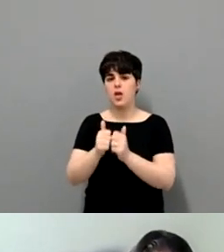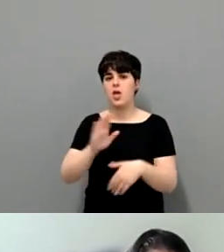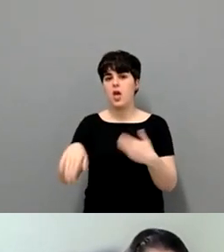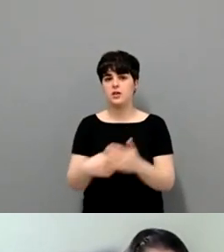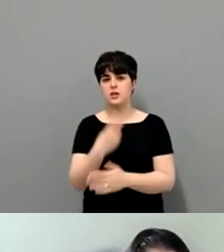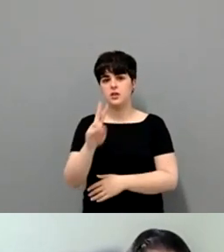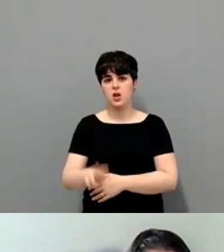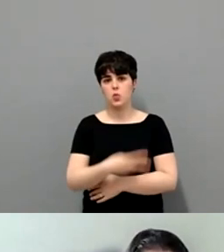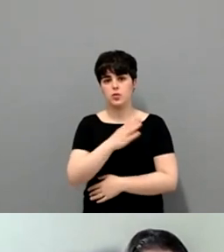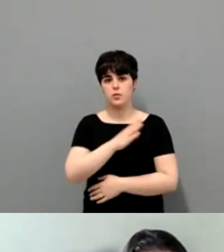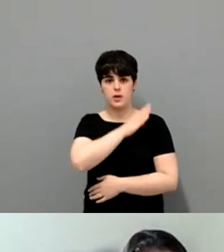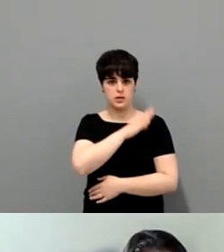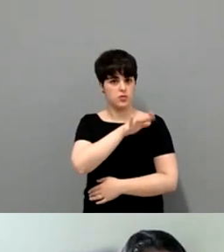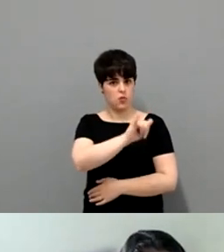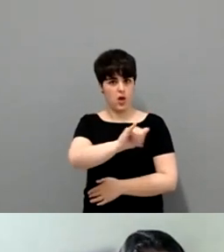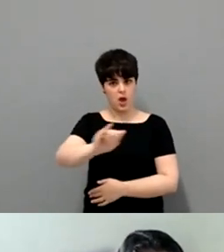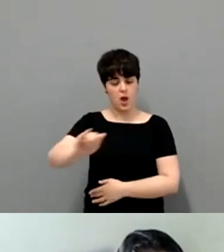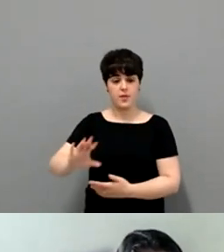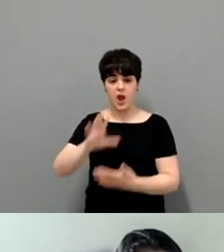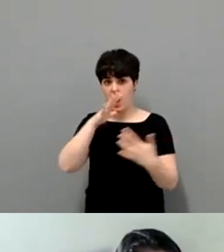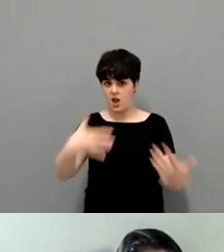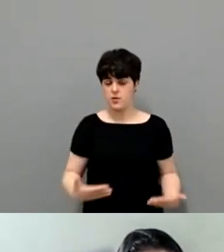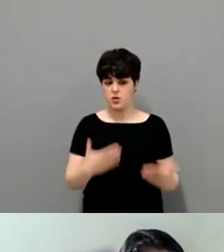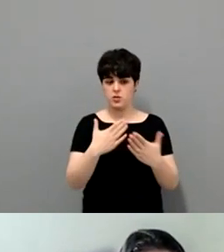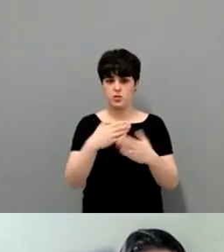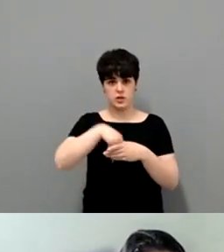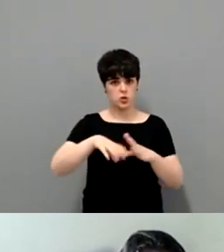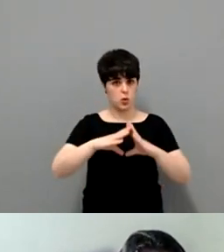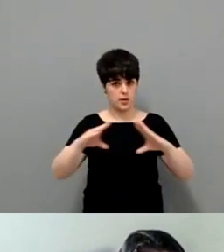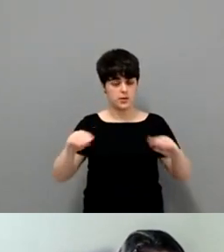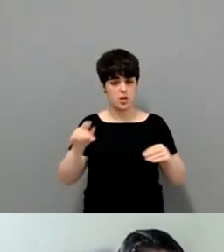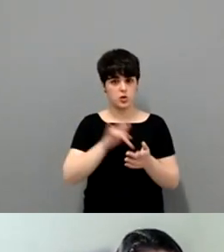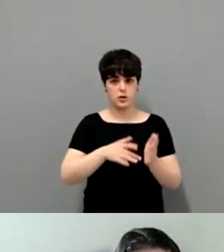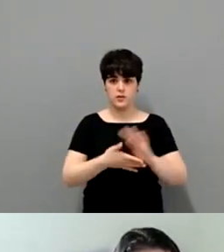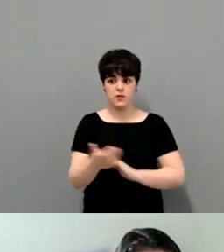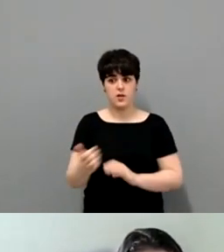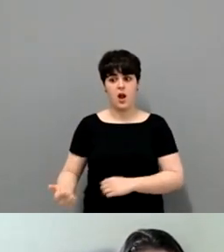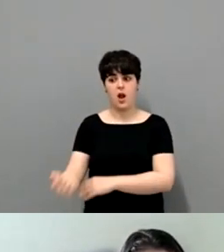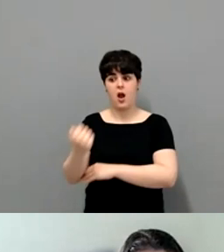bachillerato lo he tenido, pero ahora que curso estudios universitarios, pues no tengo el apoyo